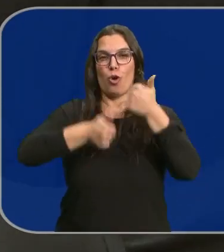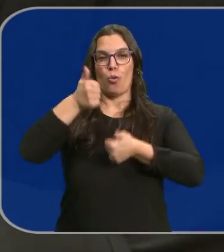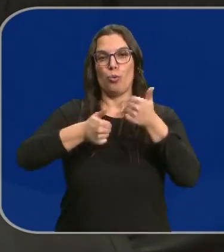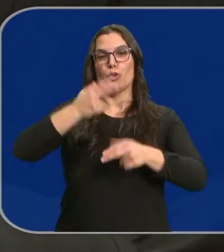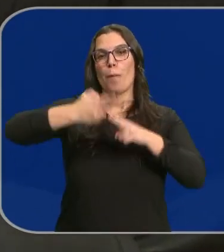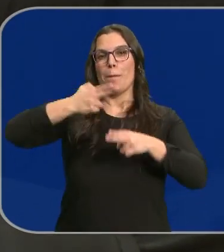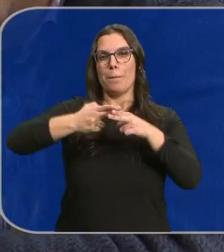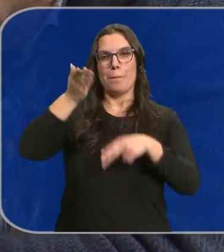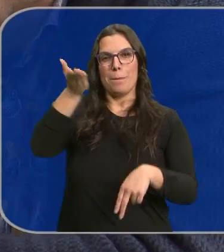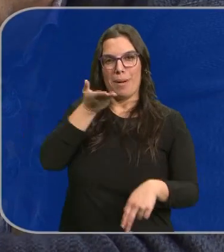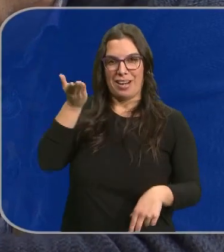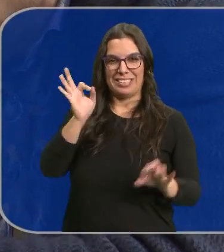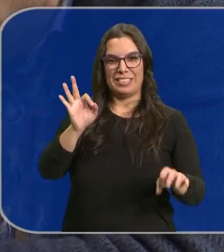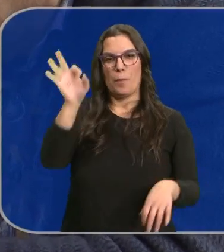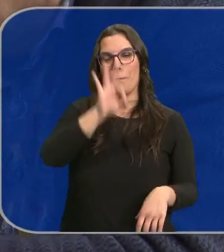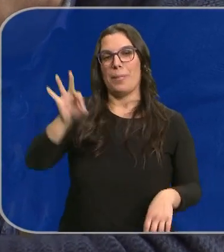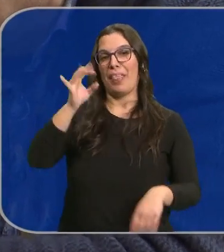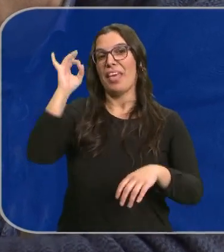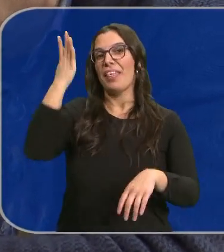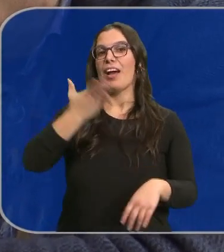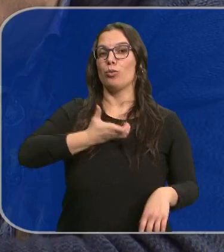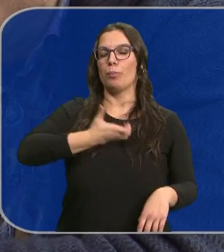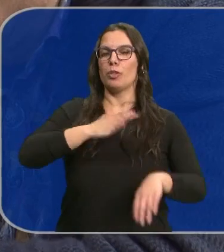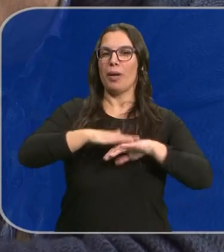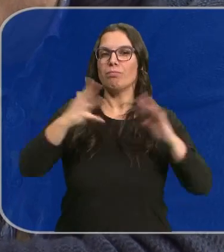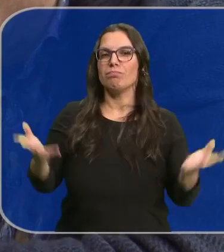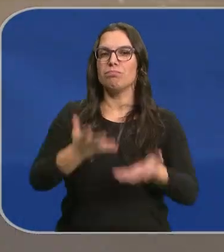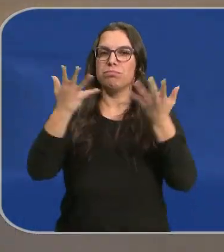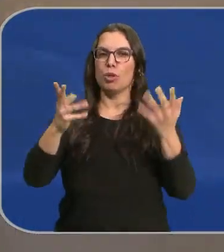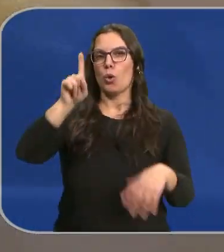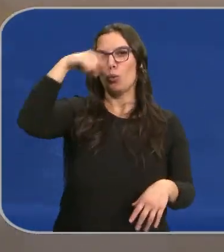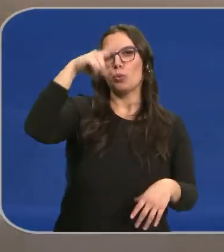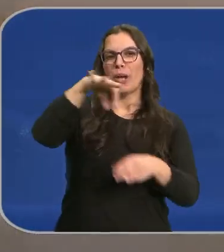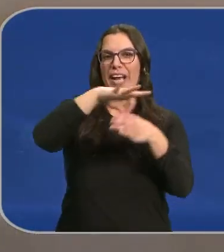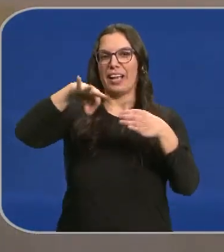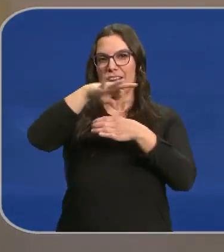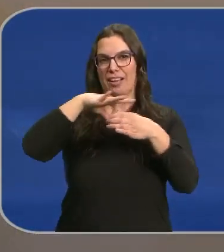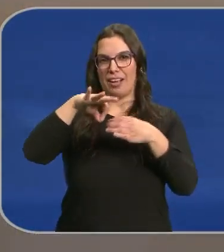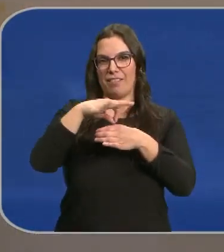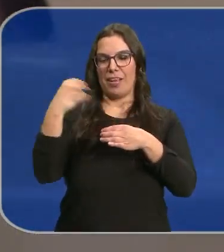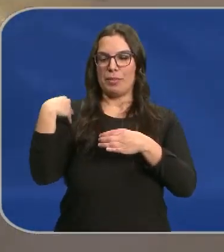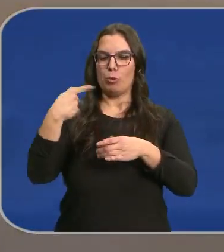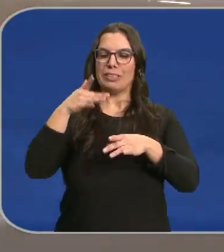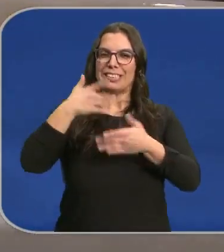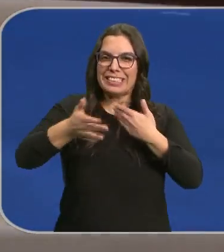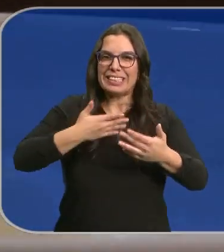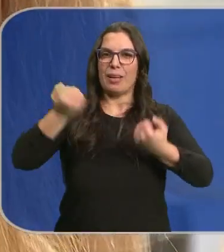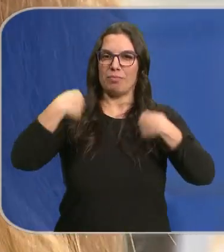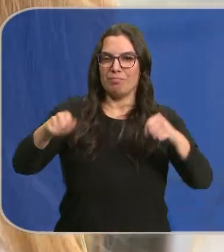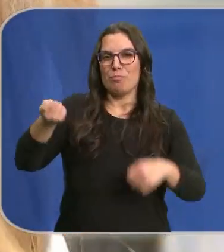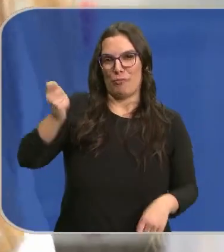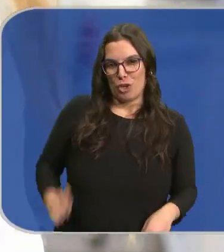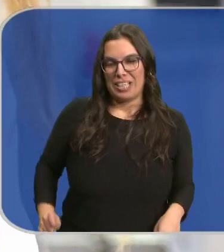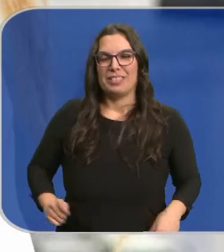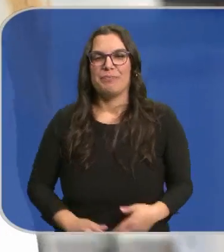Palencia. Es la nueva iniciativa del Ayuntamiento de la ciudad para potenciar la cultura cafetera desde la parte práctica entre los profesionales de